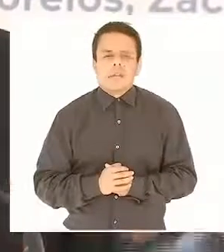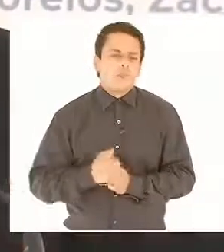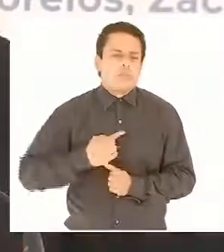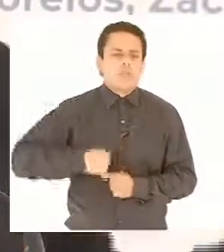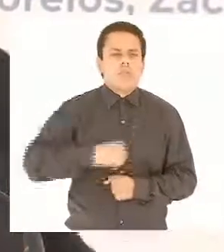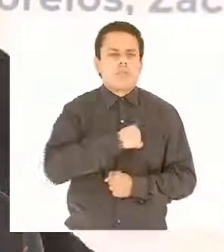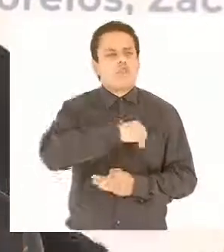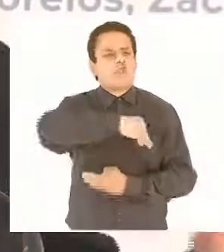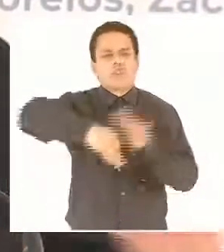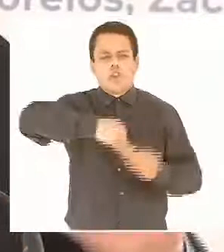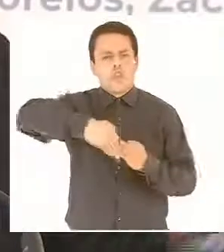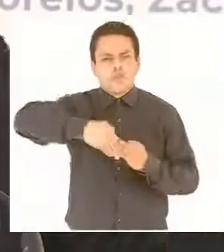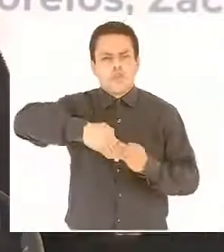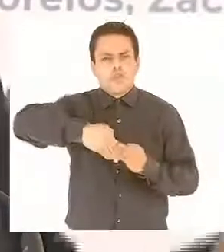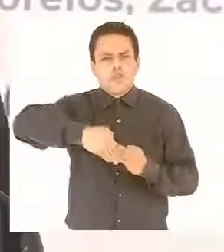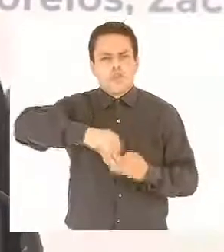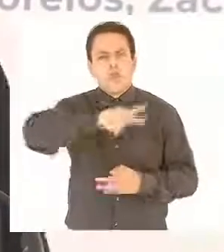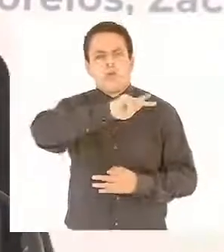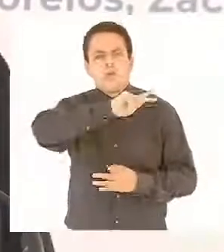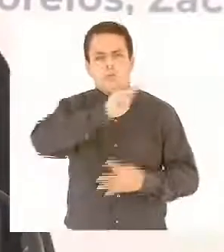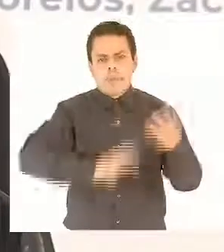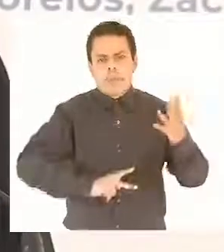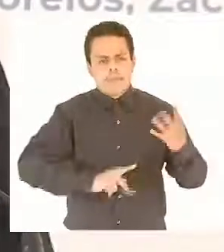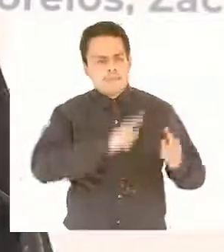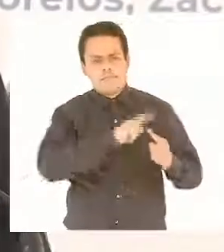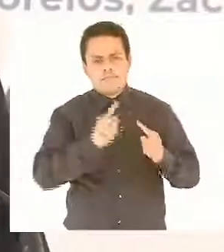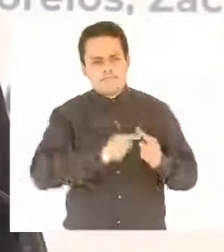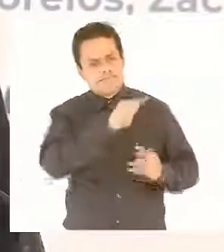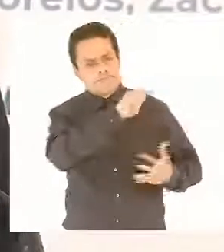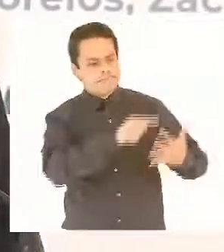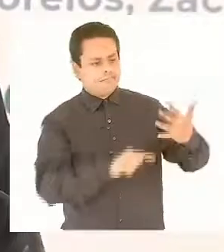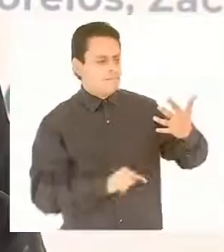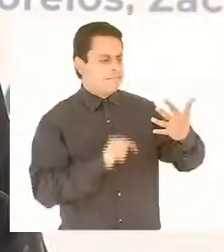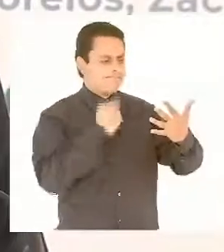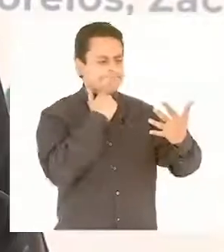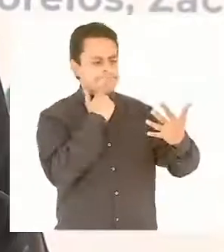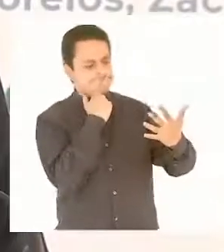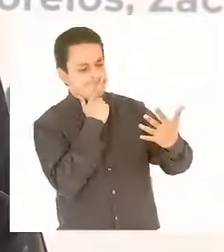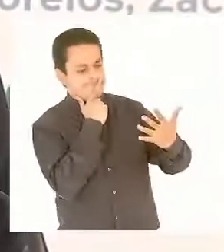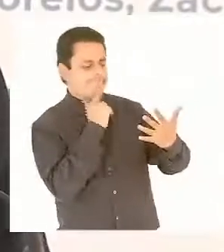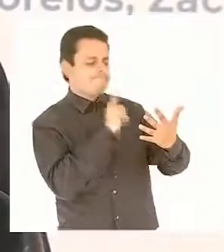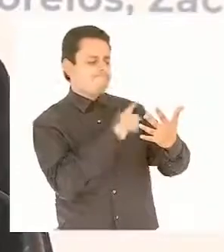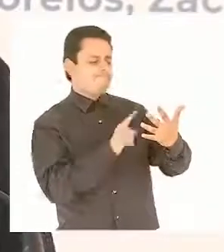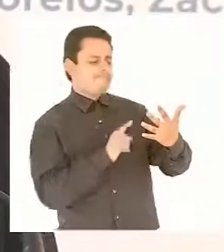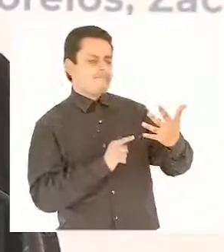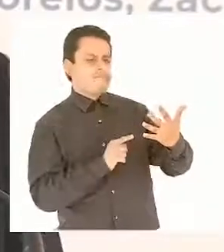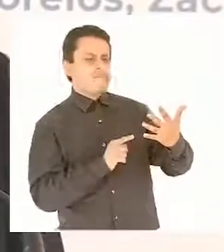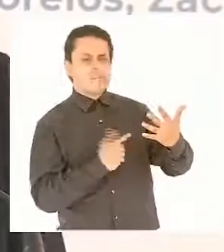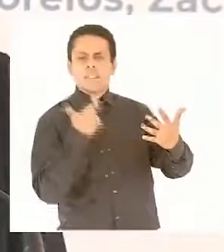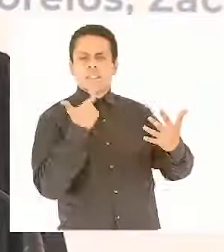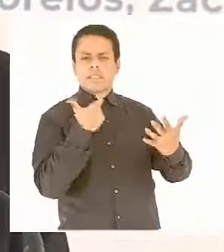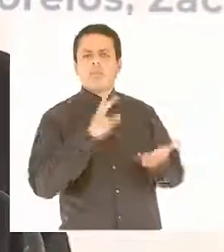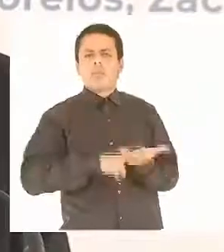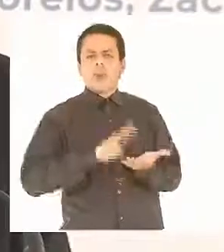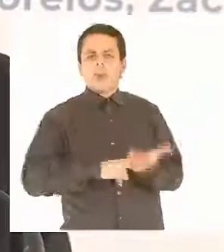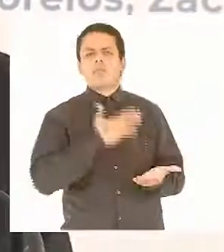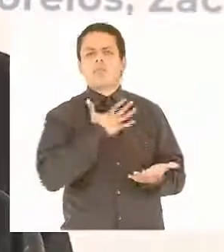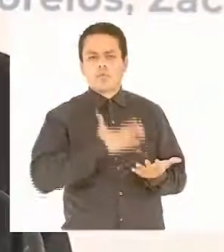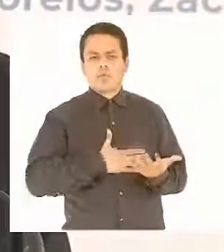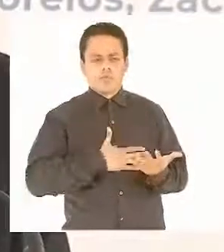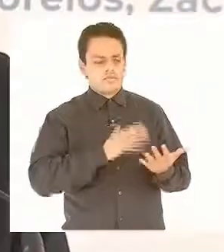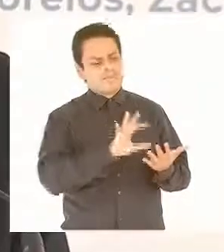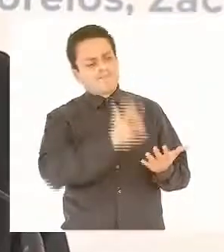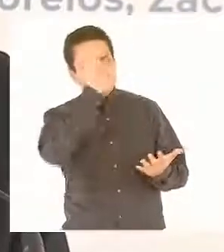entre todos los programas de apoyo al campo por el de precios de garantía,